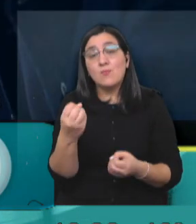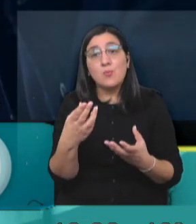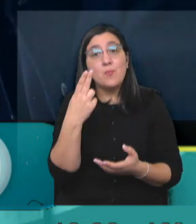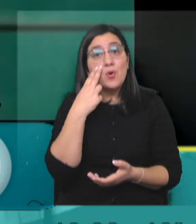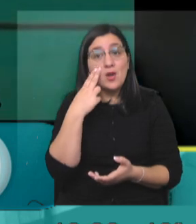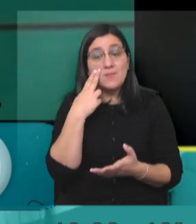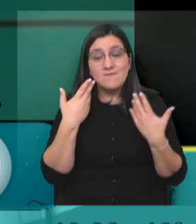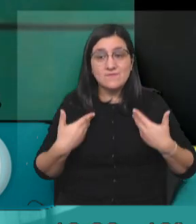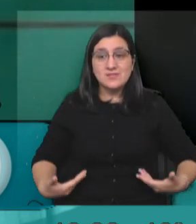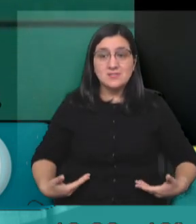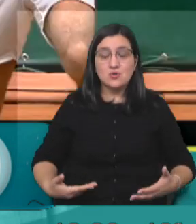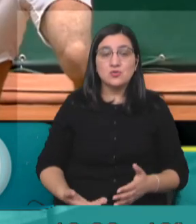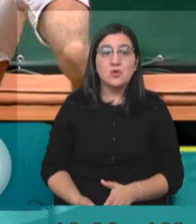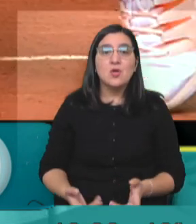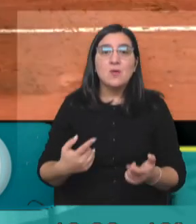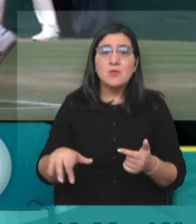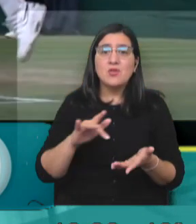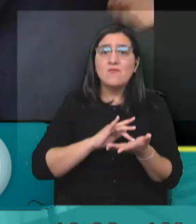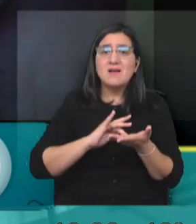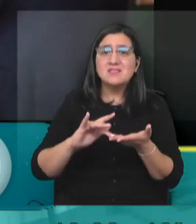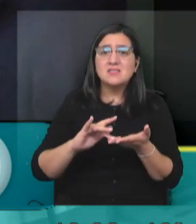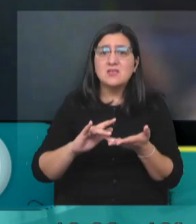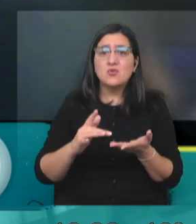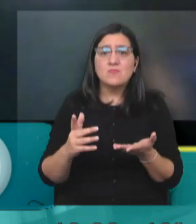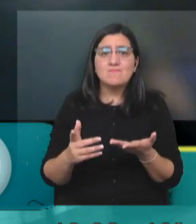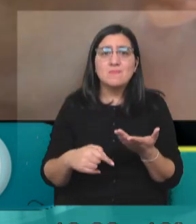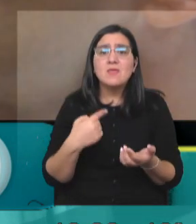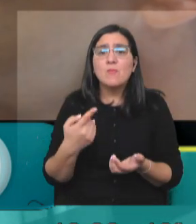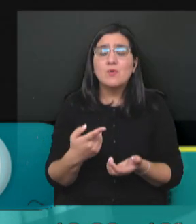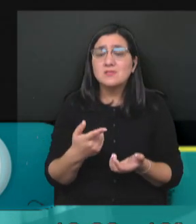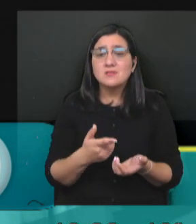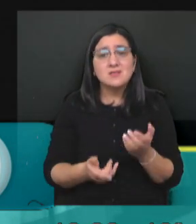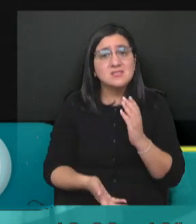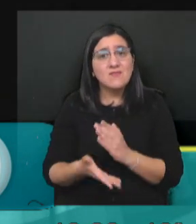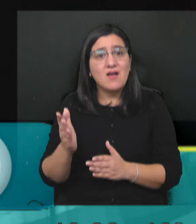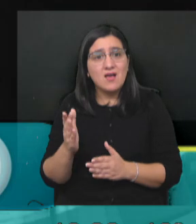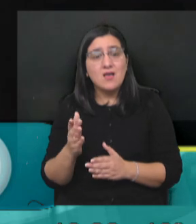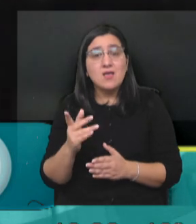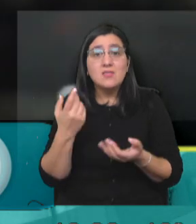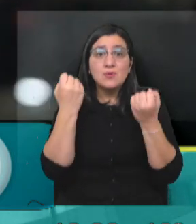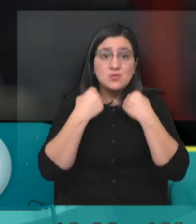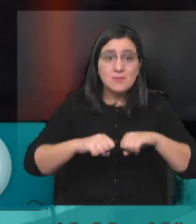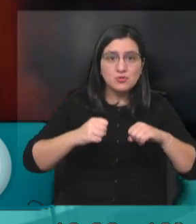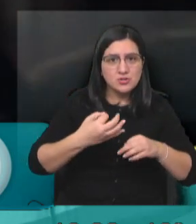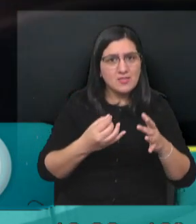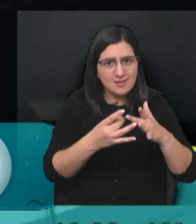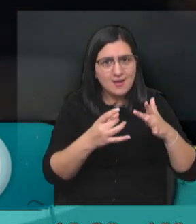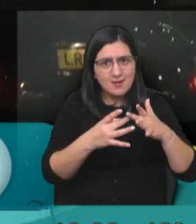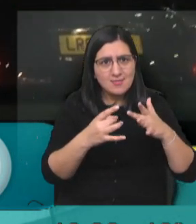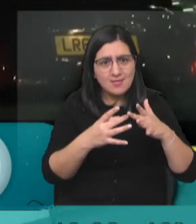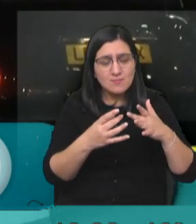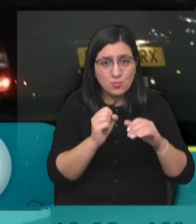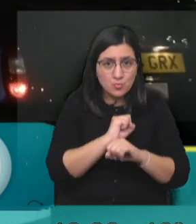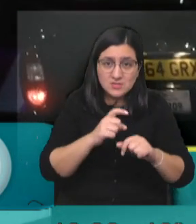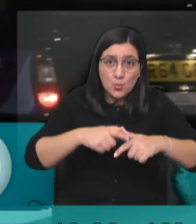es el vacío que queda luego de que un deportista de élite como este, pero puede ocurrir en cualquier